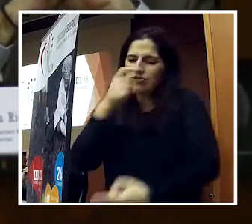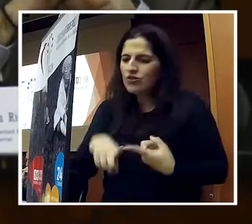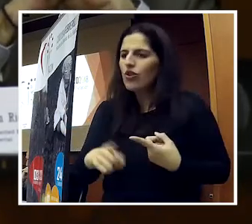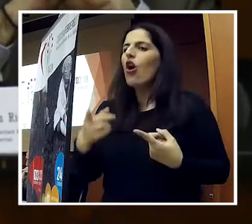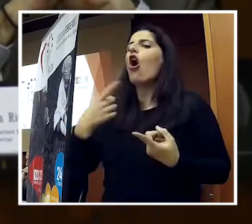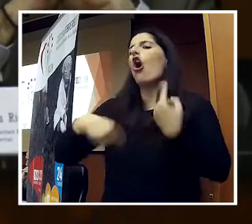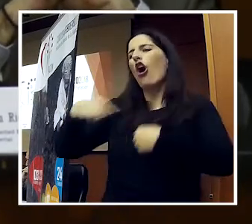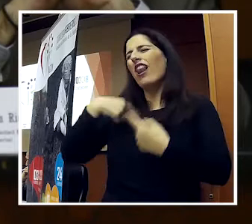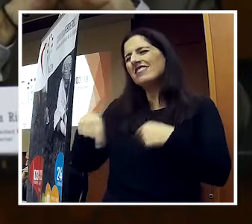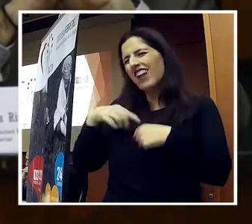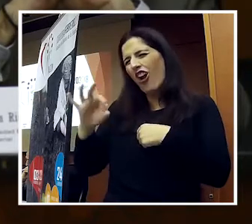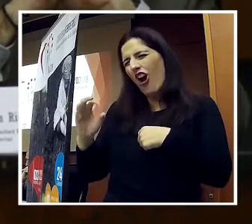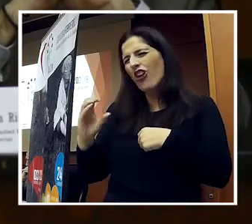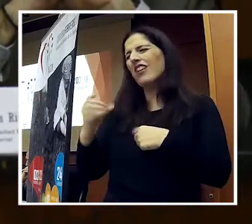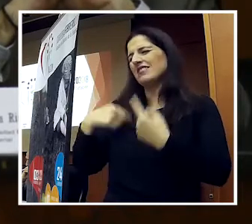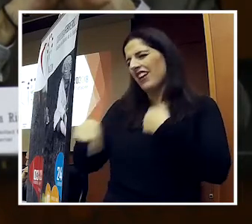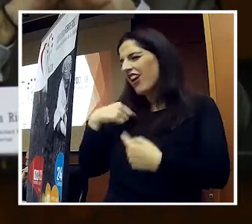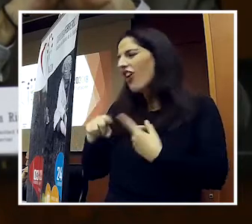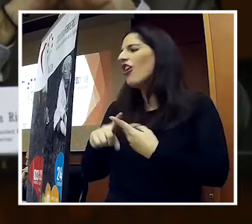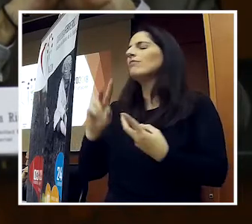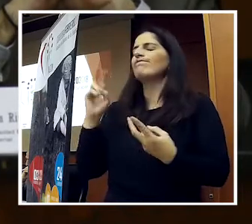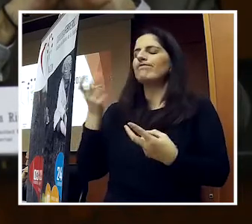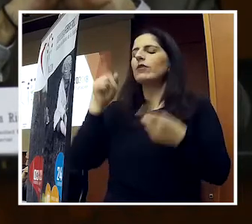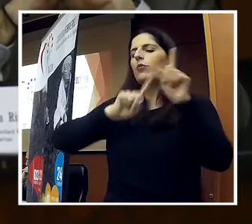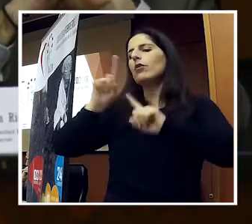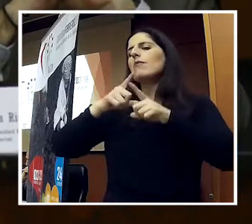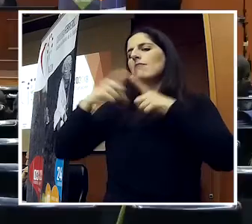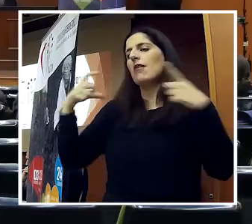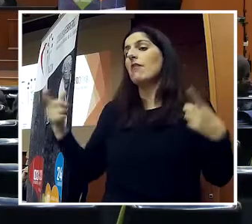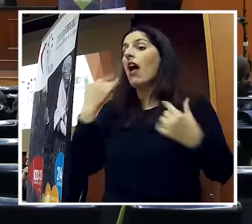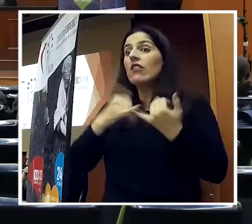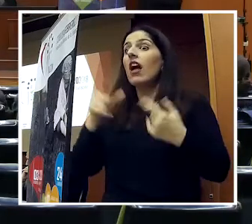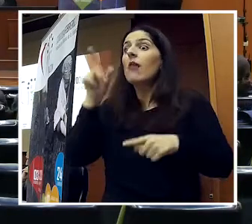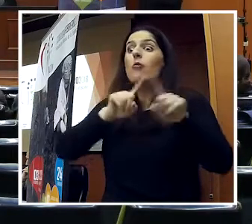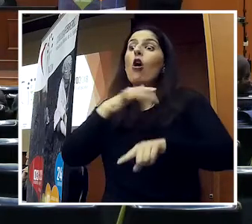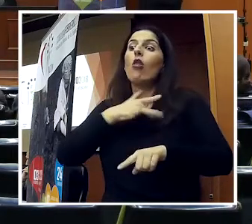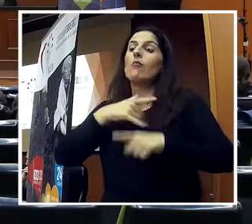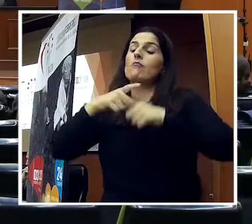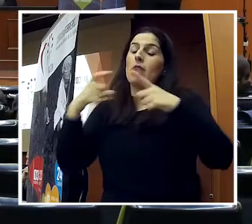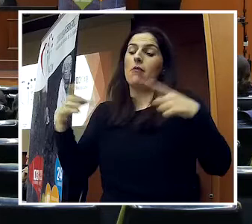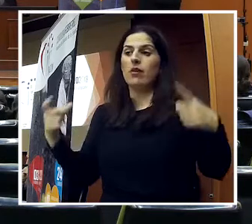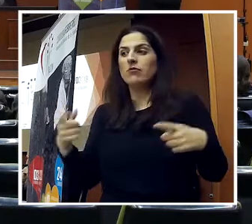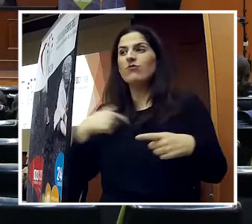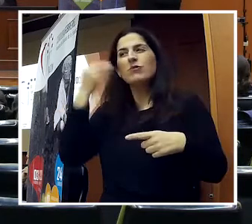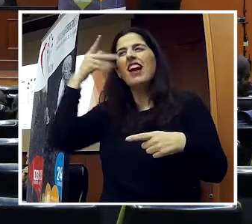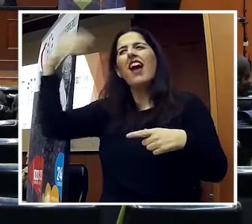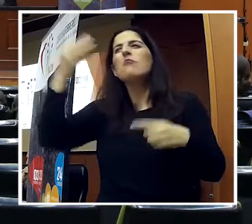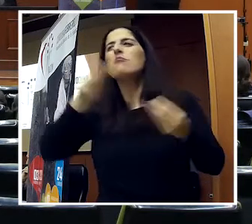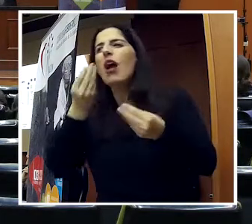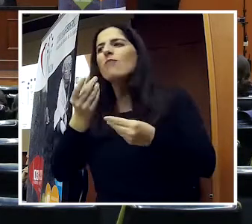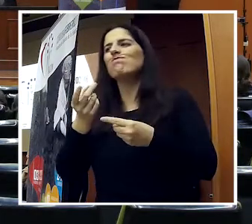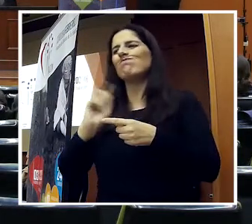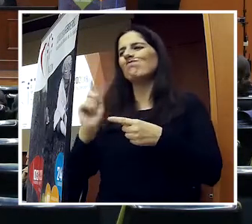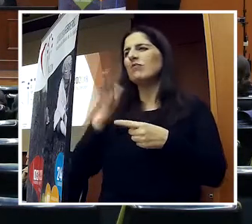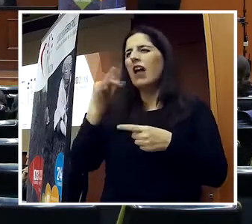del colesterol, que hacen que cada vez sean más frecuentes las enfermedades cardiovasculares. Y no nos da la impresión de que la Administración tenga un